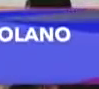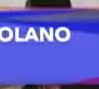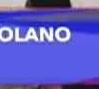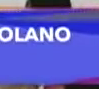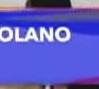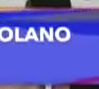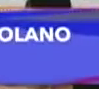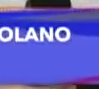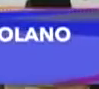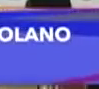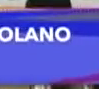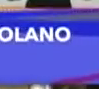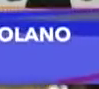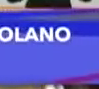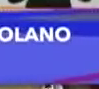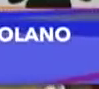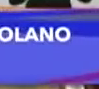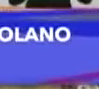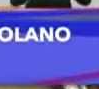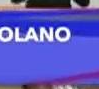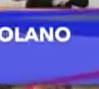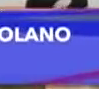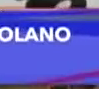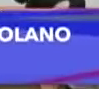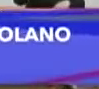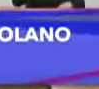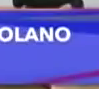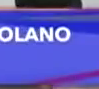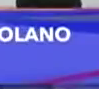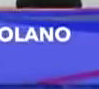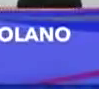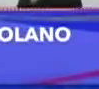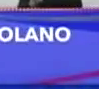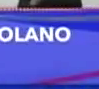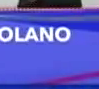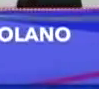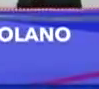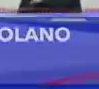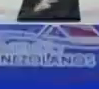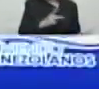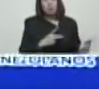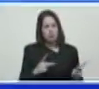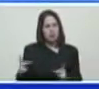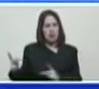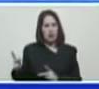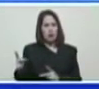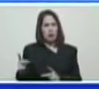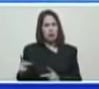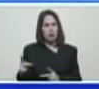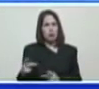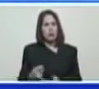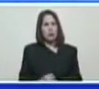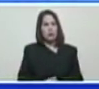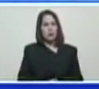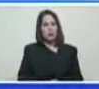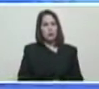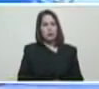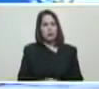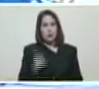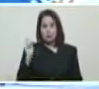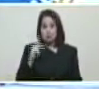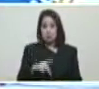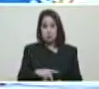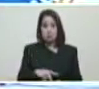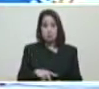grande vivir en grande y me dice que tenemos unos invitados están presentes unos